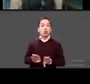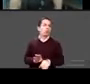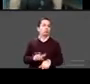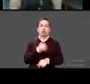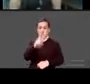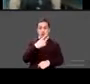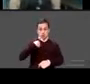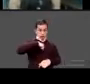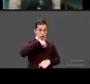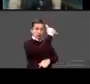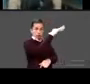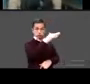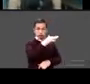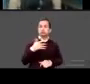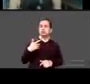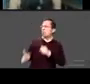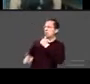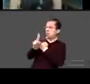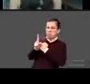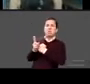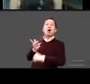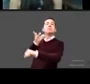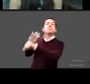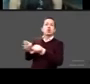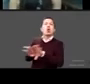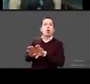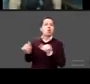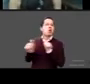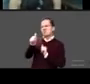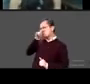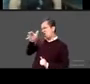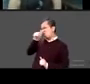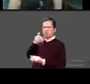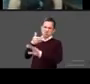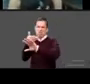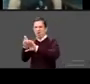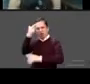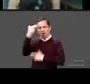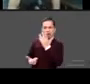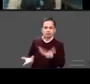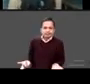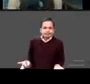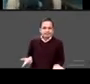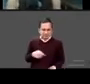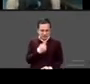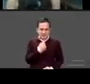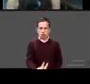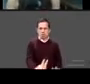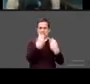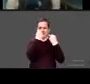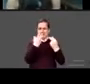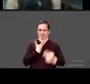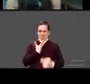muy violenta, aunque sea verbalmente, y luego queremos que niñas y niños no hablen así, no usen esos tonos de voz, no usen las palabras que las